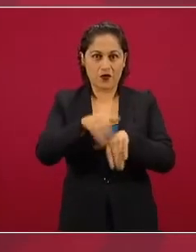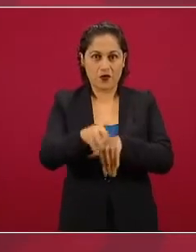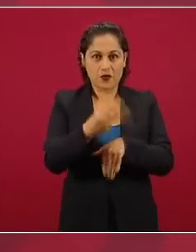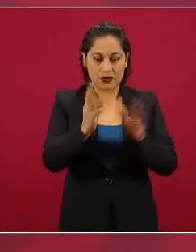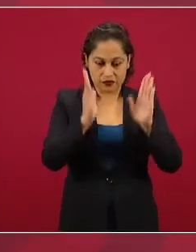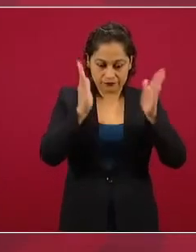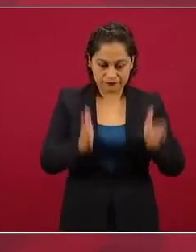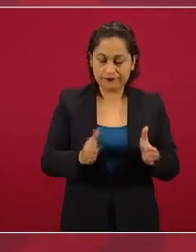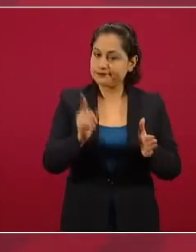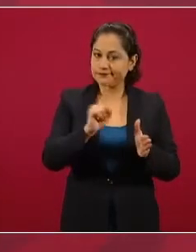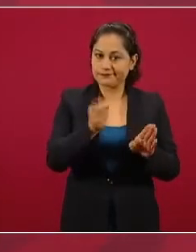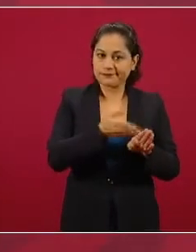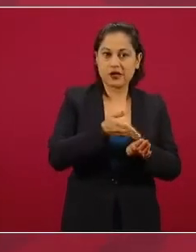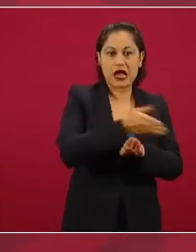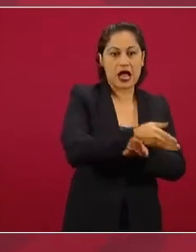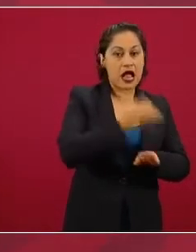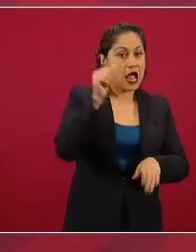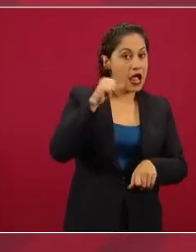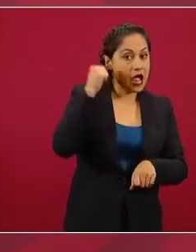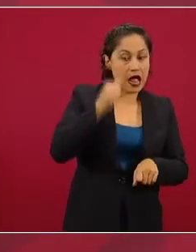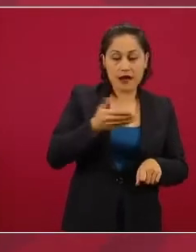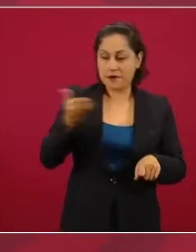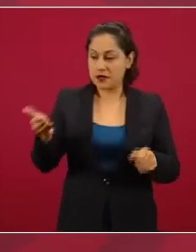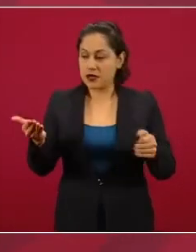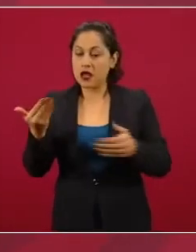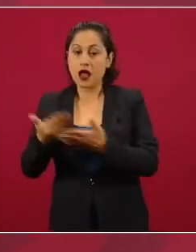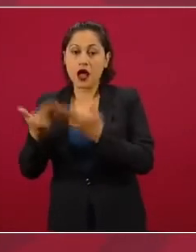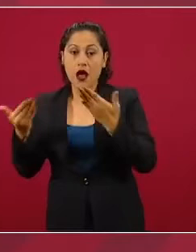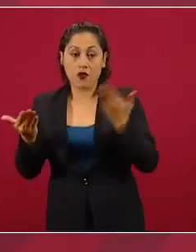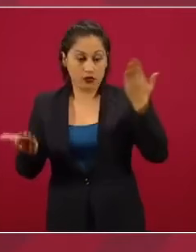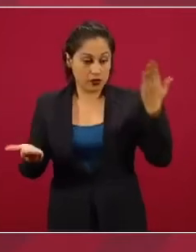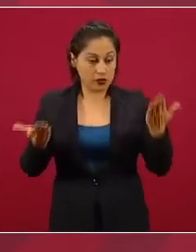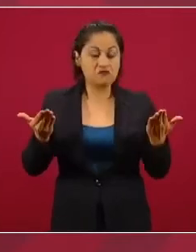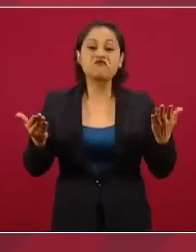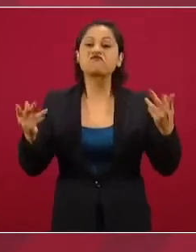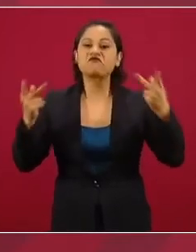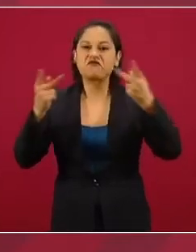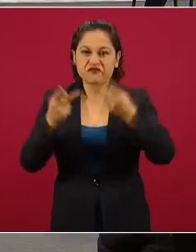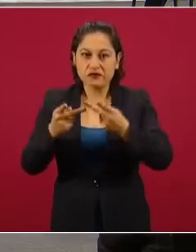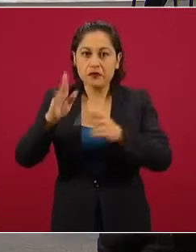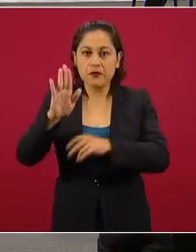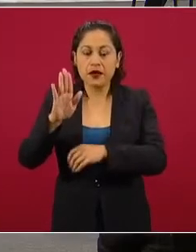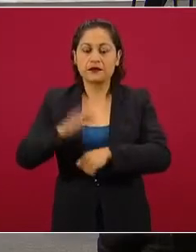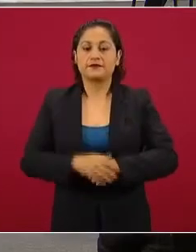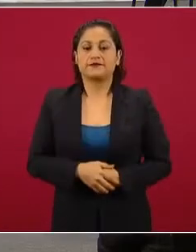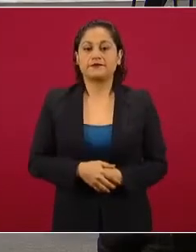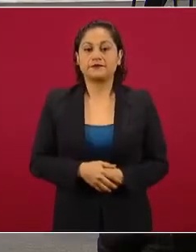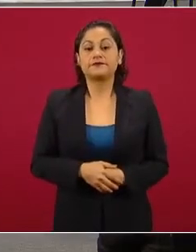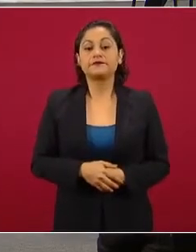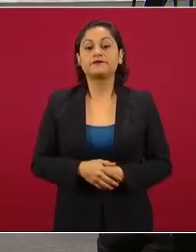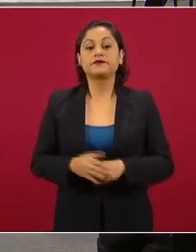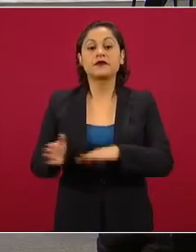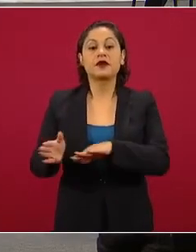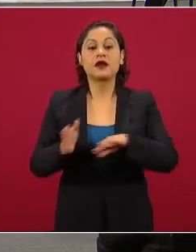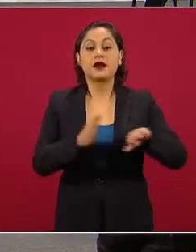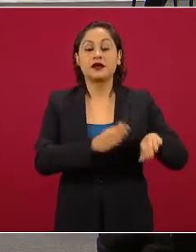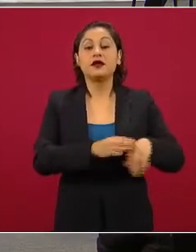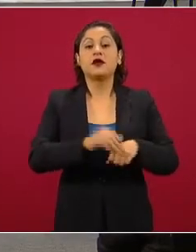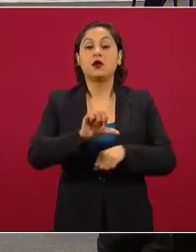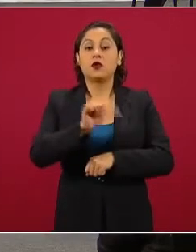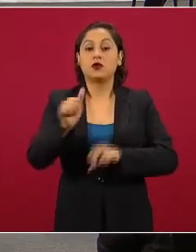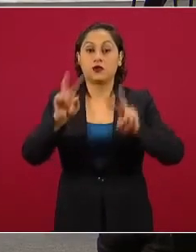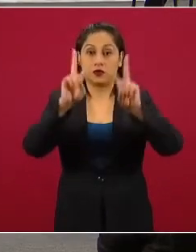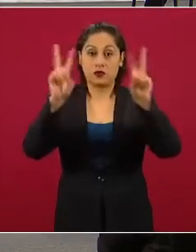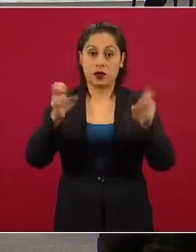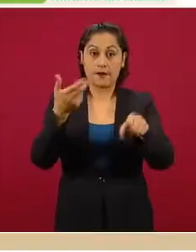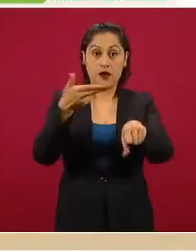de transmisión comunitaria, la fase 2. Finalmente, en la parte hospitalaria tenemos también un cambio en